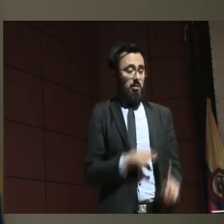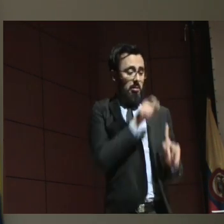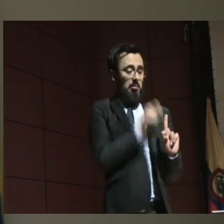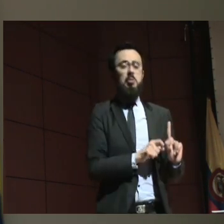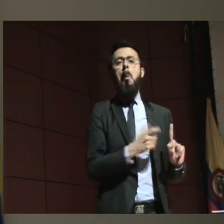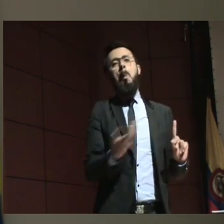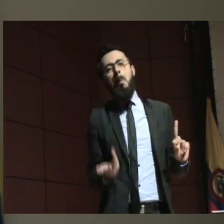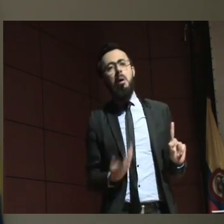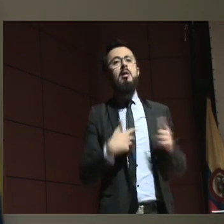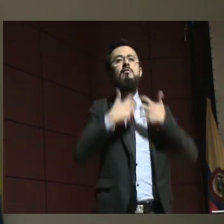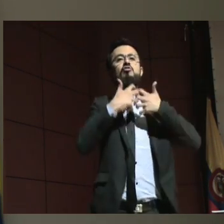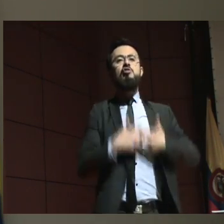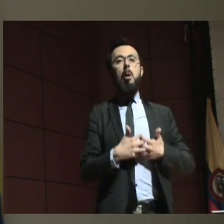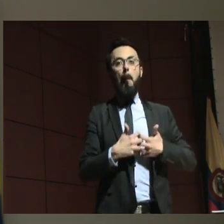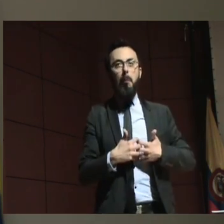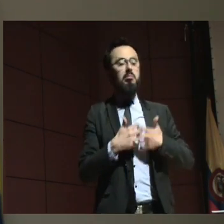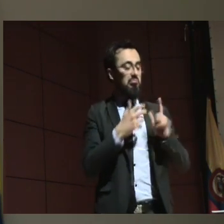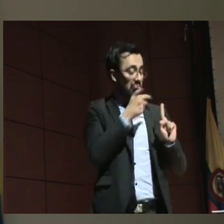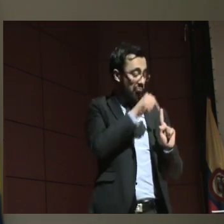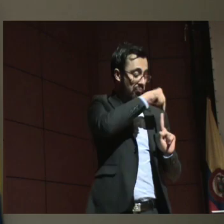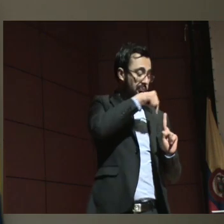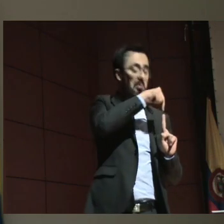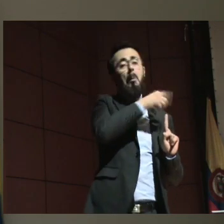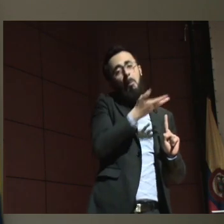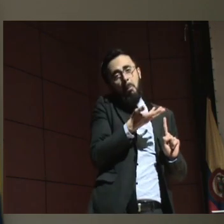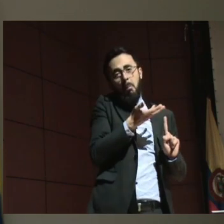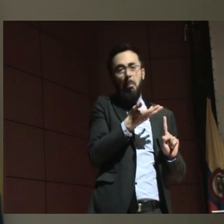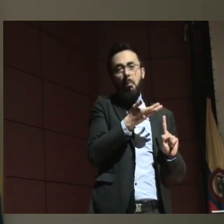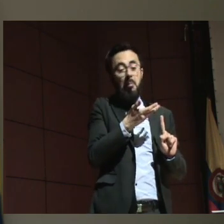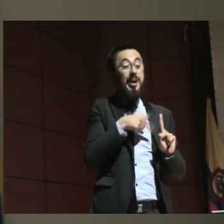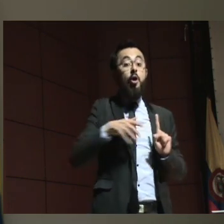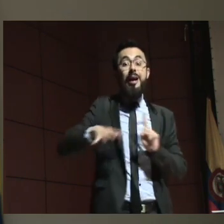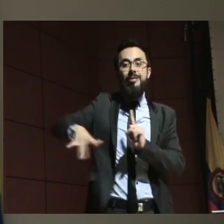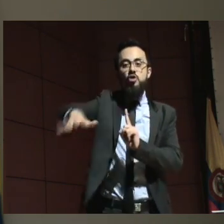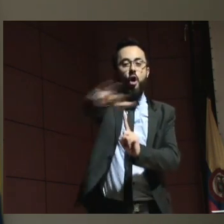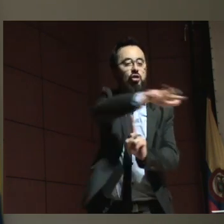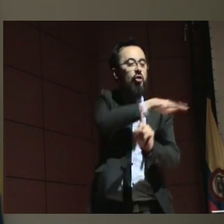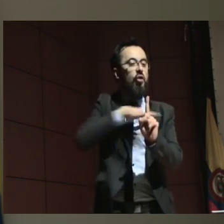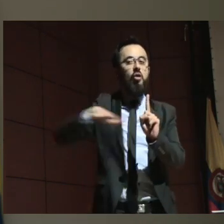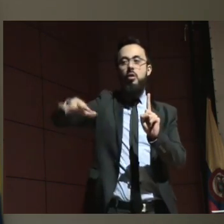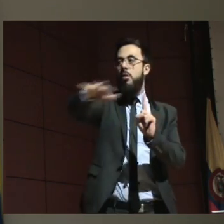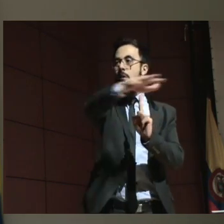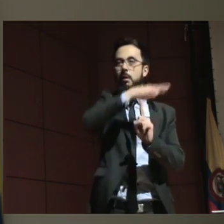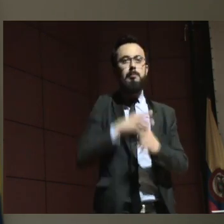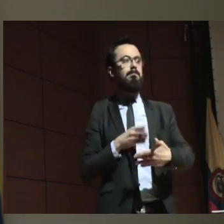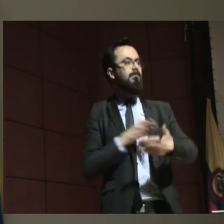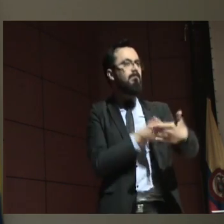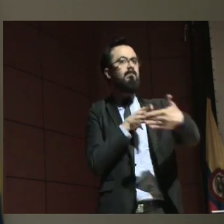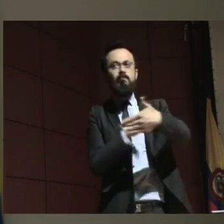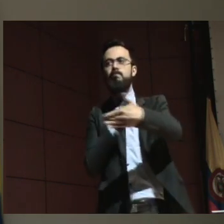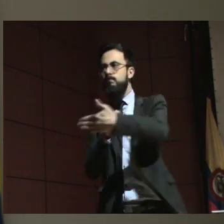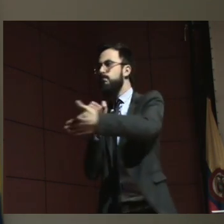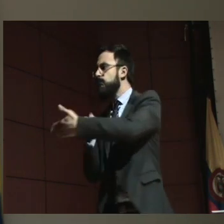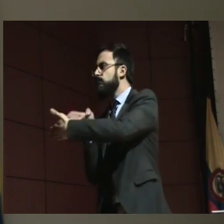en relación con las barreras del entorno es lo que genera la discapacidad. Pero si no hubiera barreras, simplemente habría una muestra de